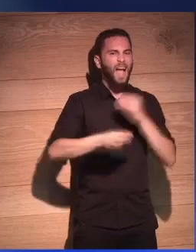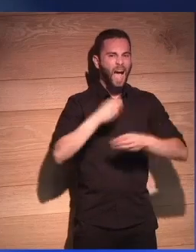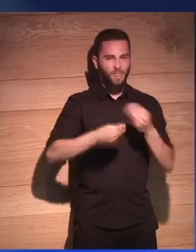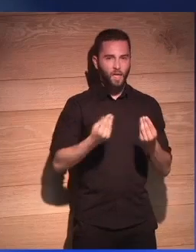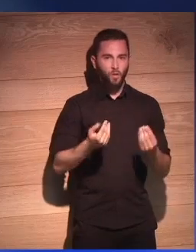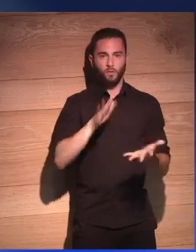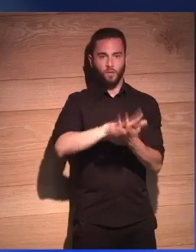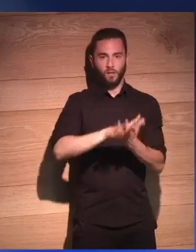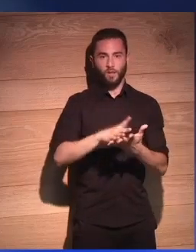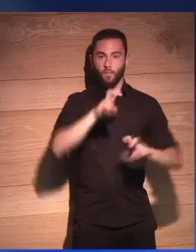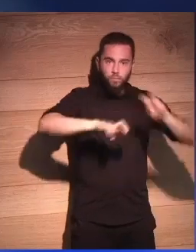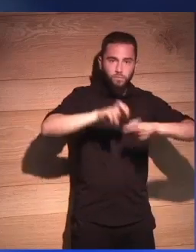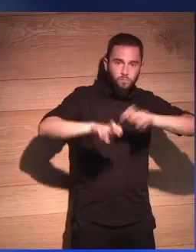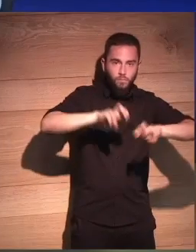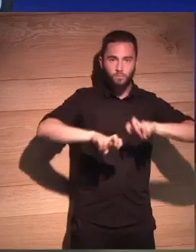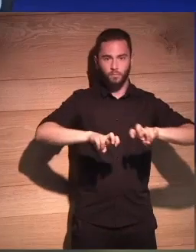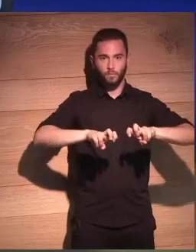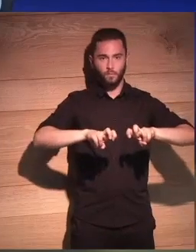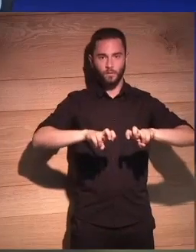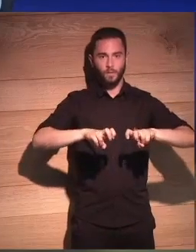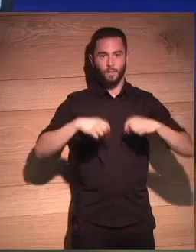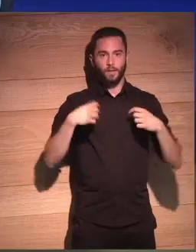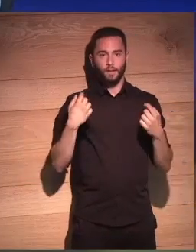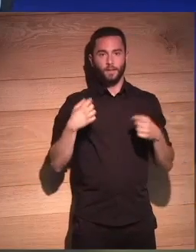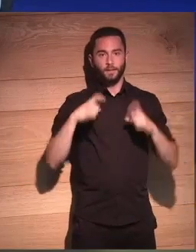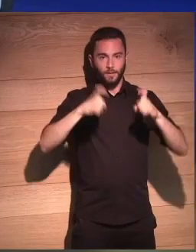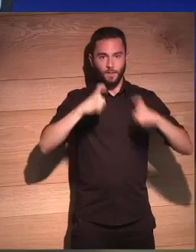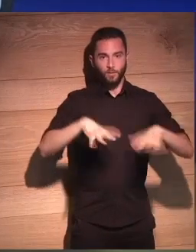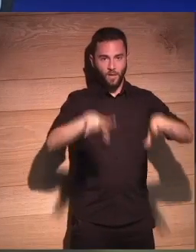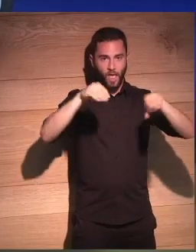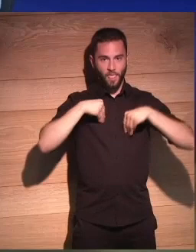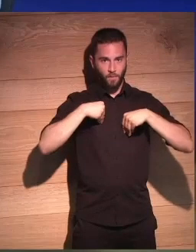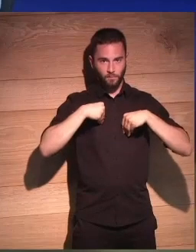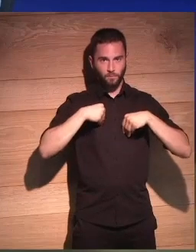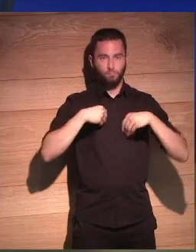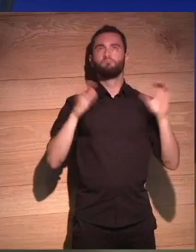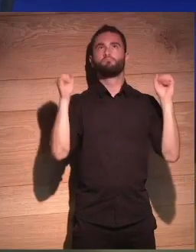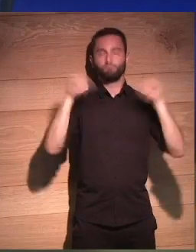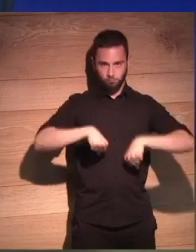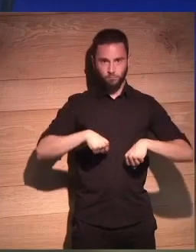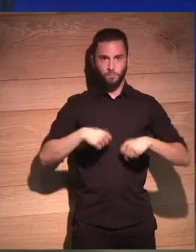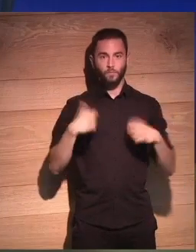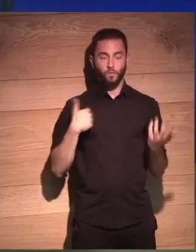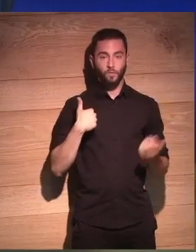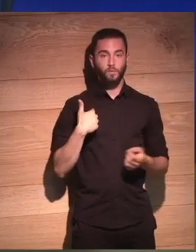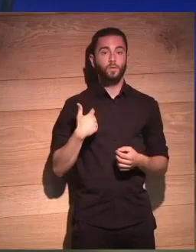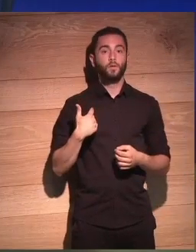buscamos consuelo, la manera de lidiar con eso y aceptarlo y asumirlo. No me esperaba a